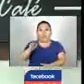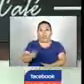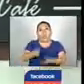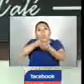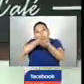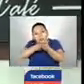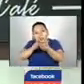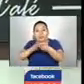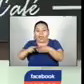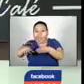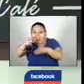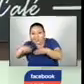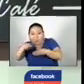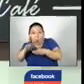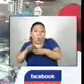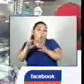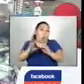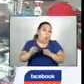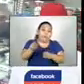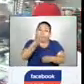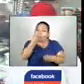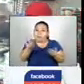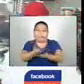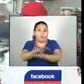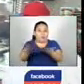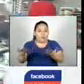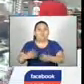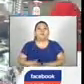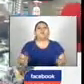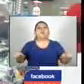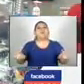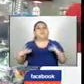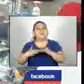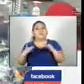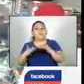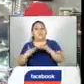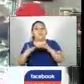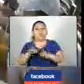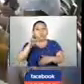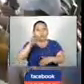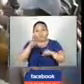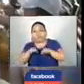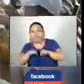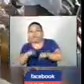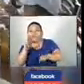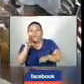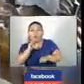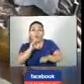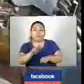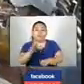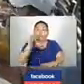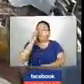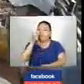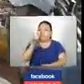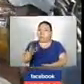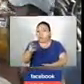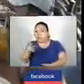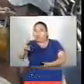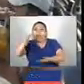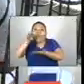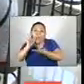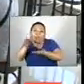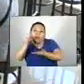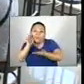dog, nachos y comida en general. Además, Start Mart ofrece una deliciosa fusión de café